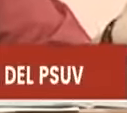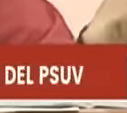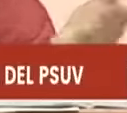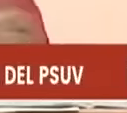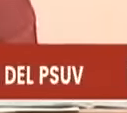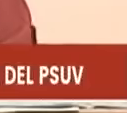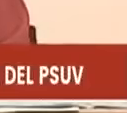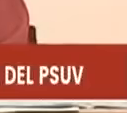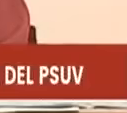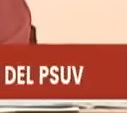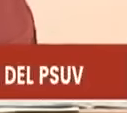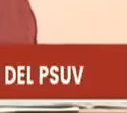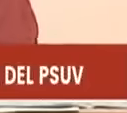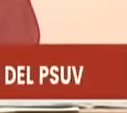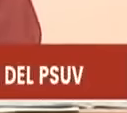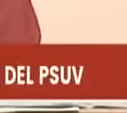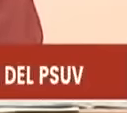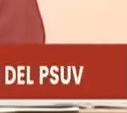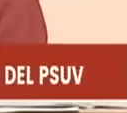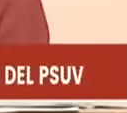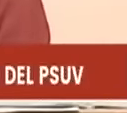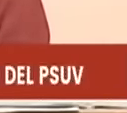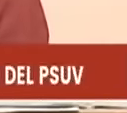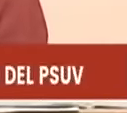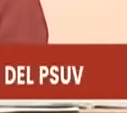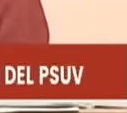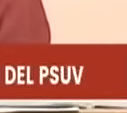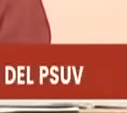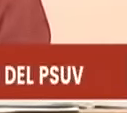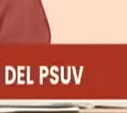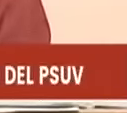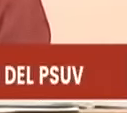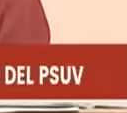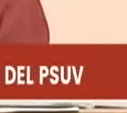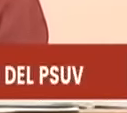esas oportunidades está jugando otro juego.